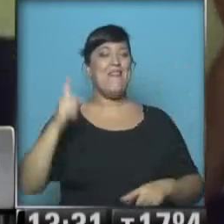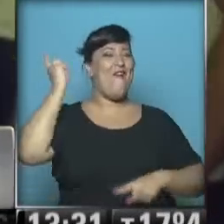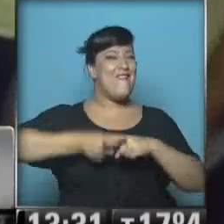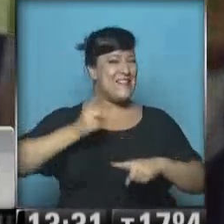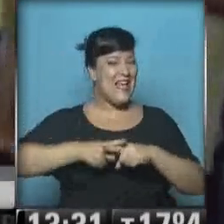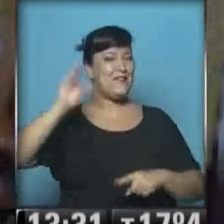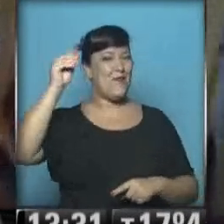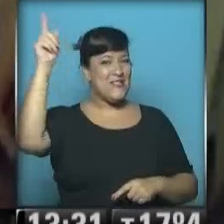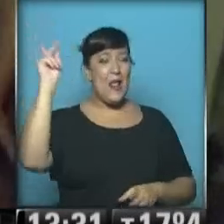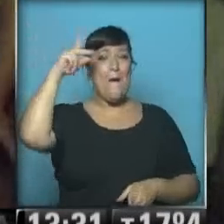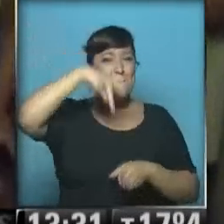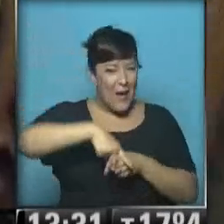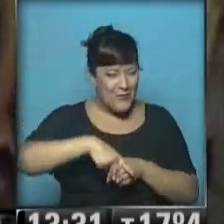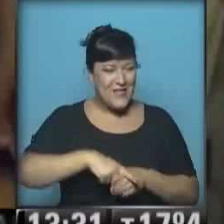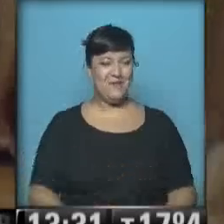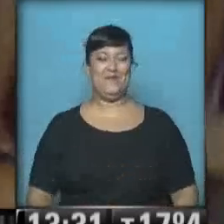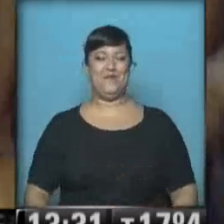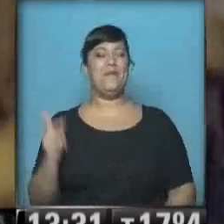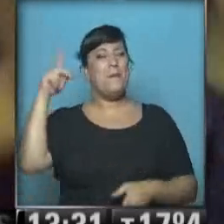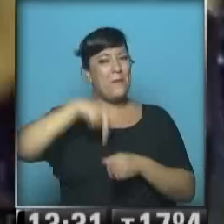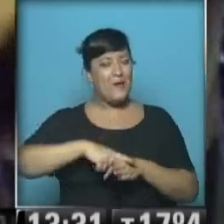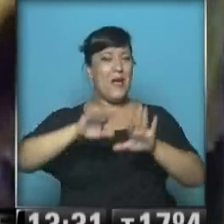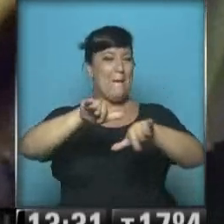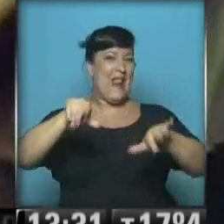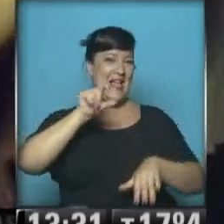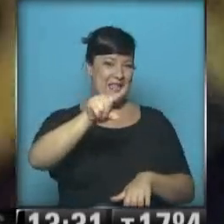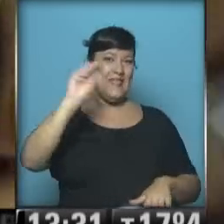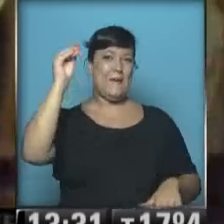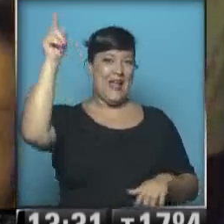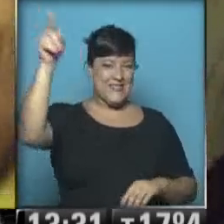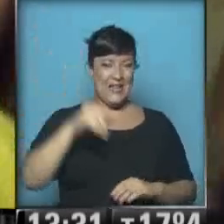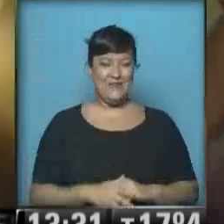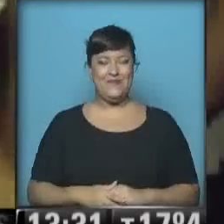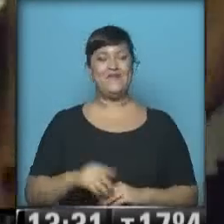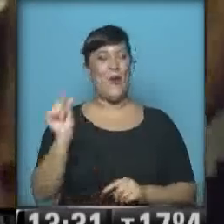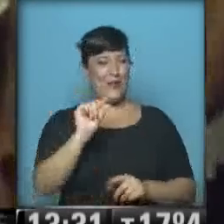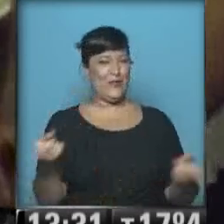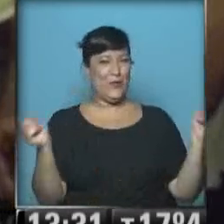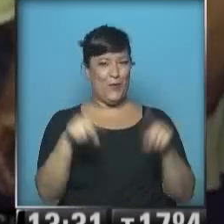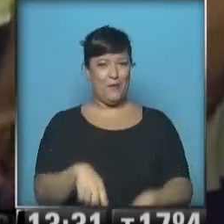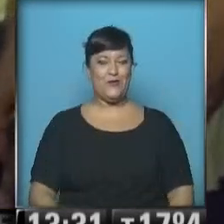brasileña. ¿Pausa? Pausa. Quedamos con las playas de Copacabana. Ya volvemos.